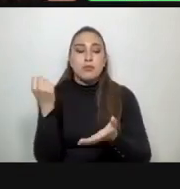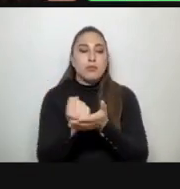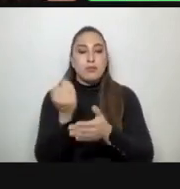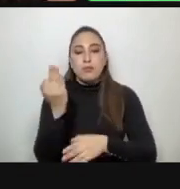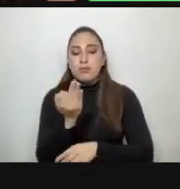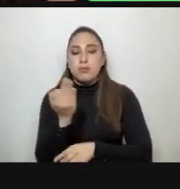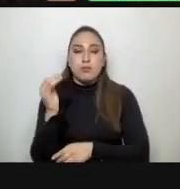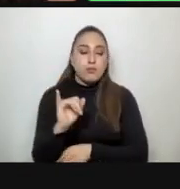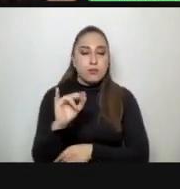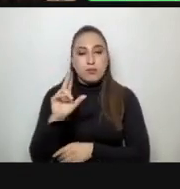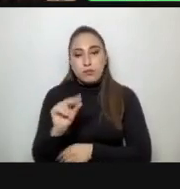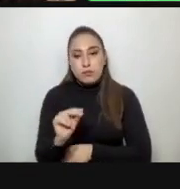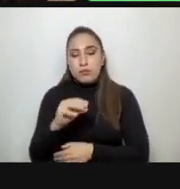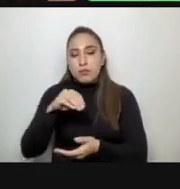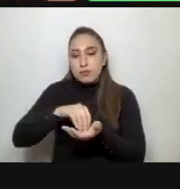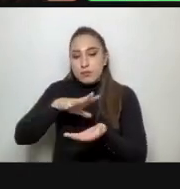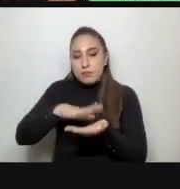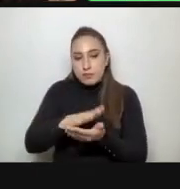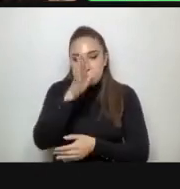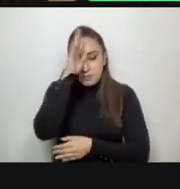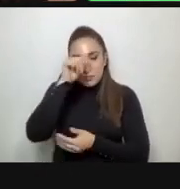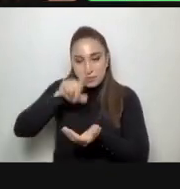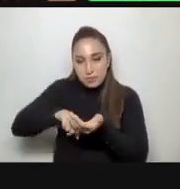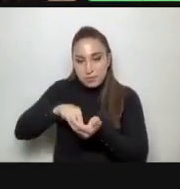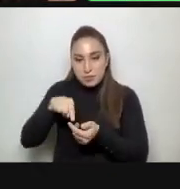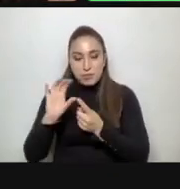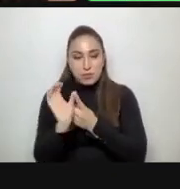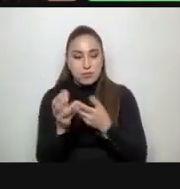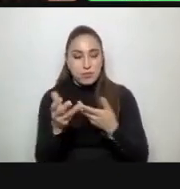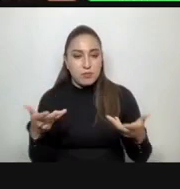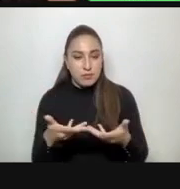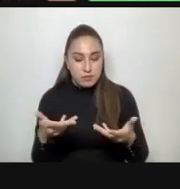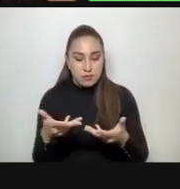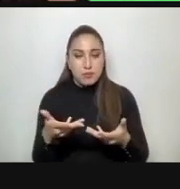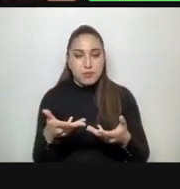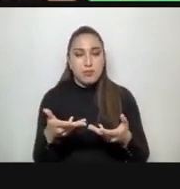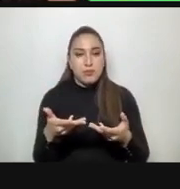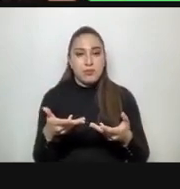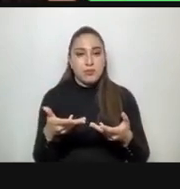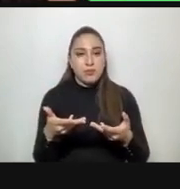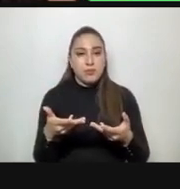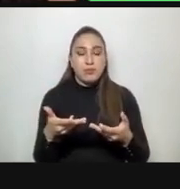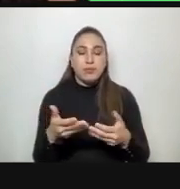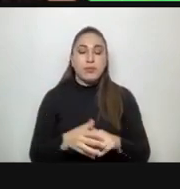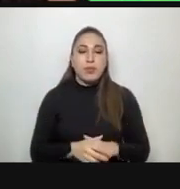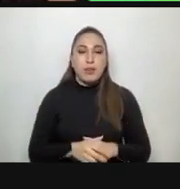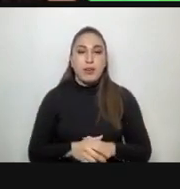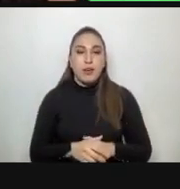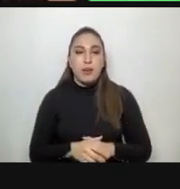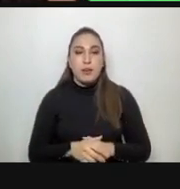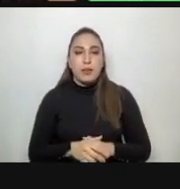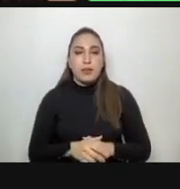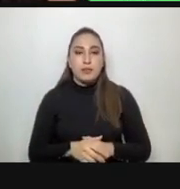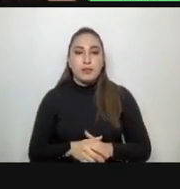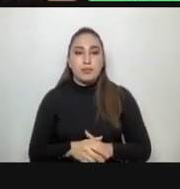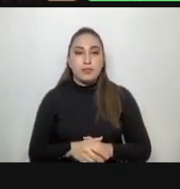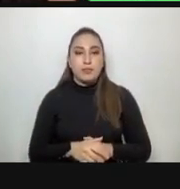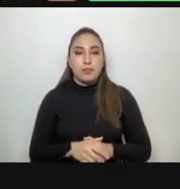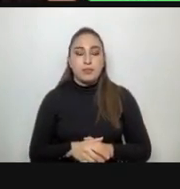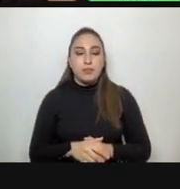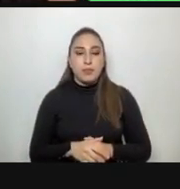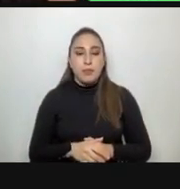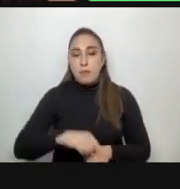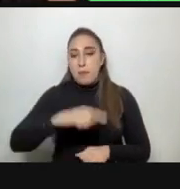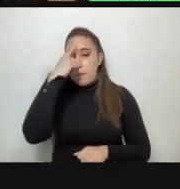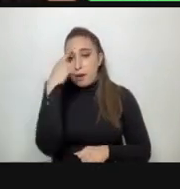aprobación del acuerdo parlamentario de la Comisión de Juventud del Congreso de la Ciudad de México, segunda legislatura,